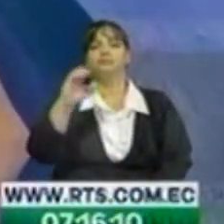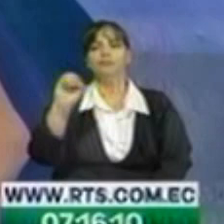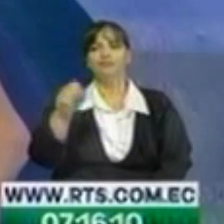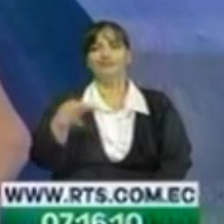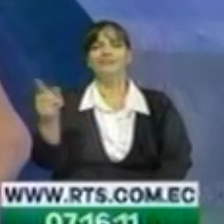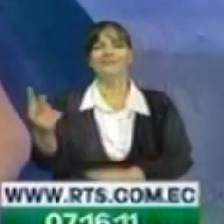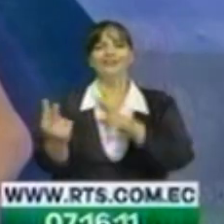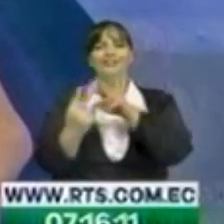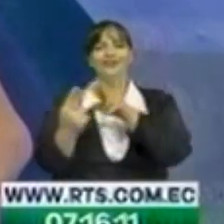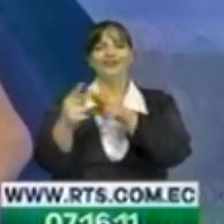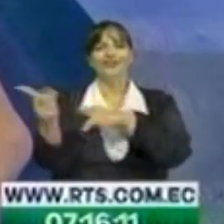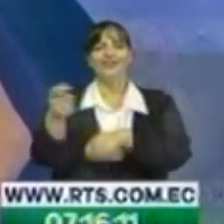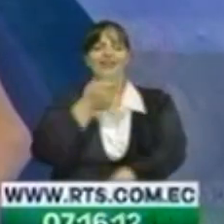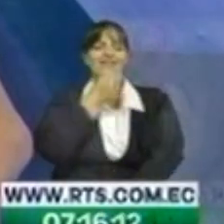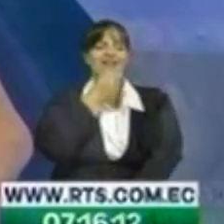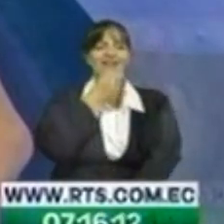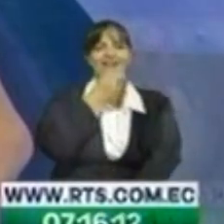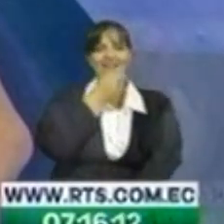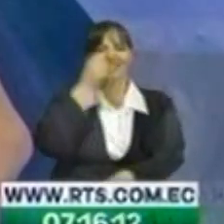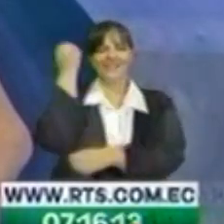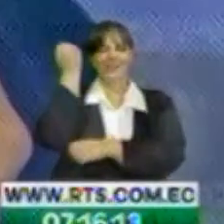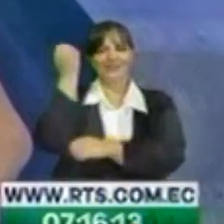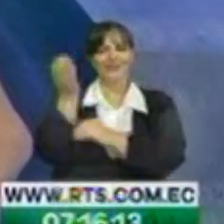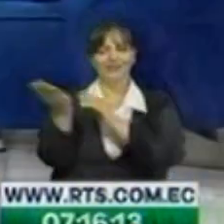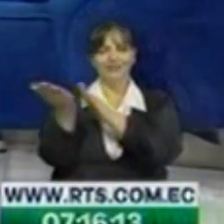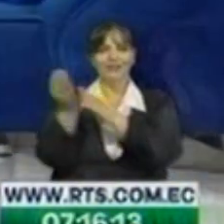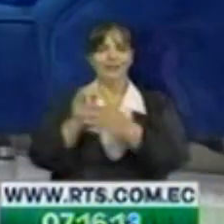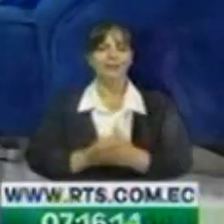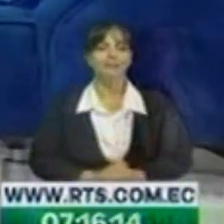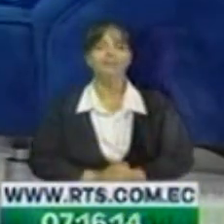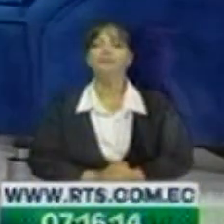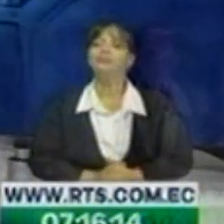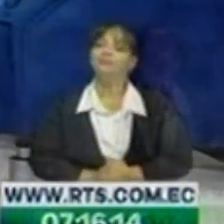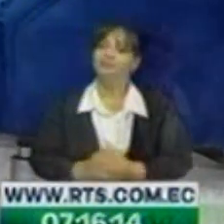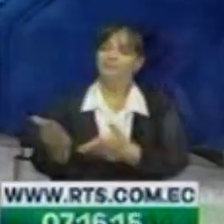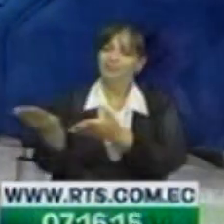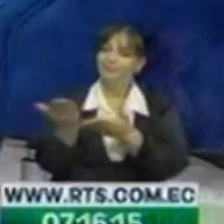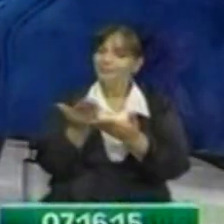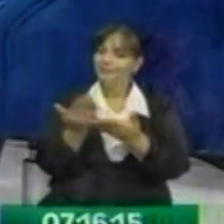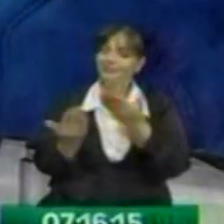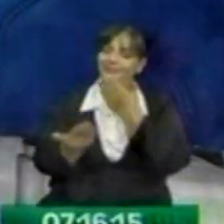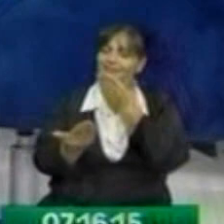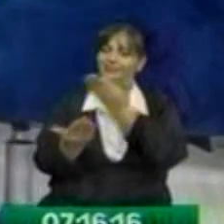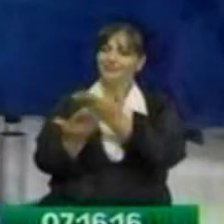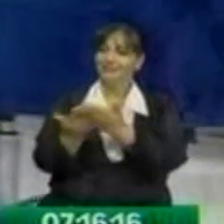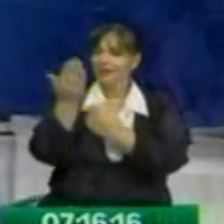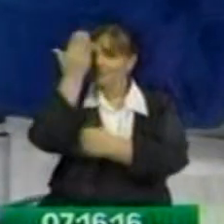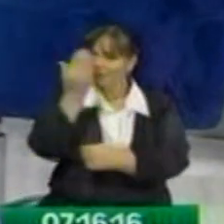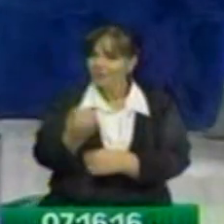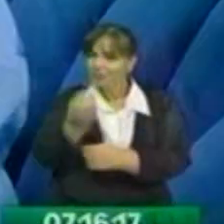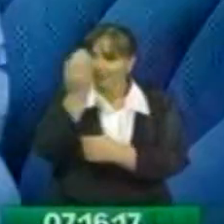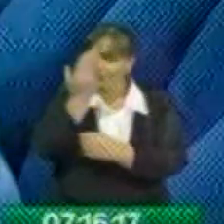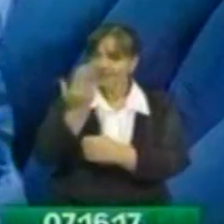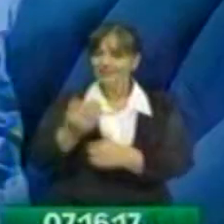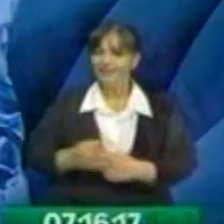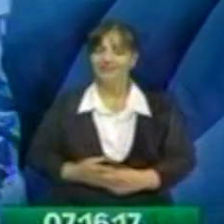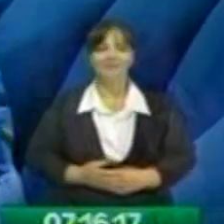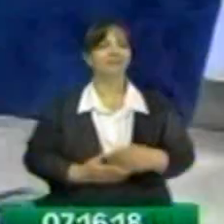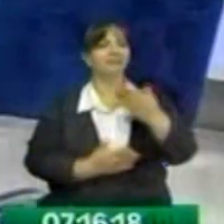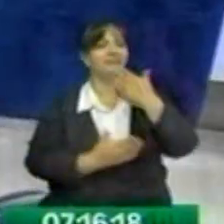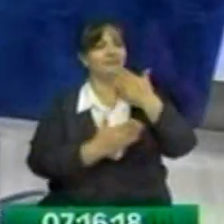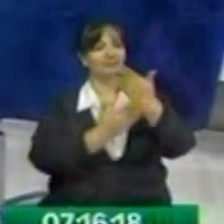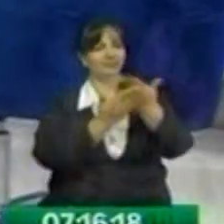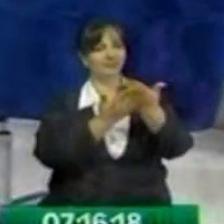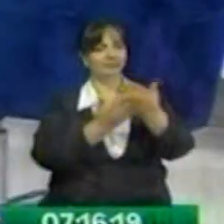cantautor ecuatoriano, Juan Fernando Velasco, ministro de Cultura. Qué gusto que nos acompañe, un honor. Gracias, buenos días y bienvenido. Gracias,